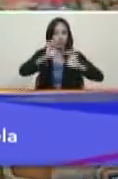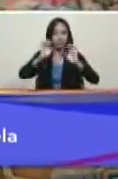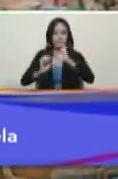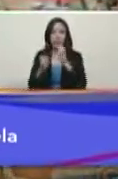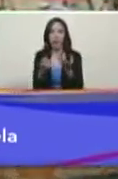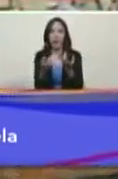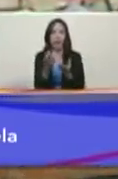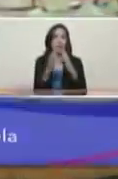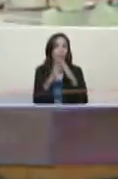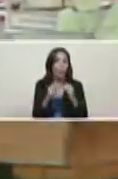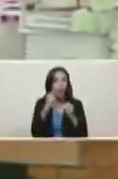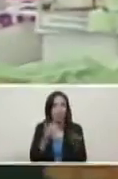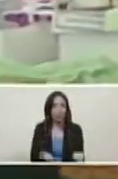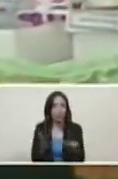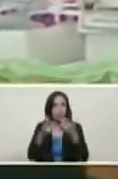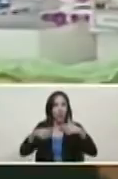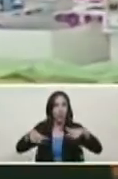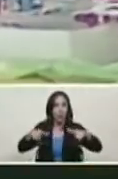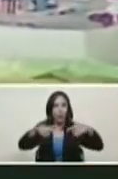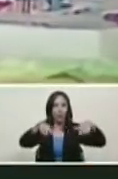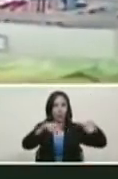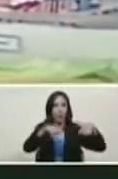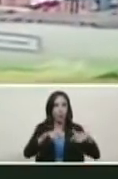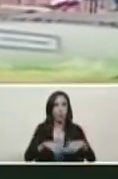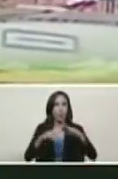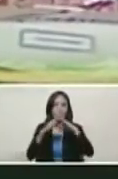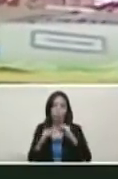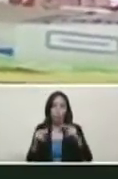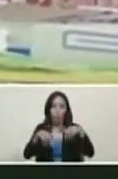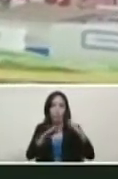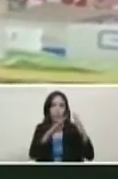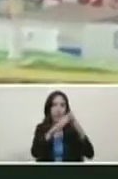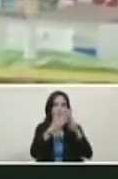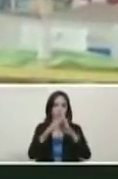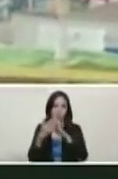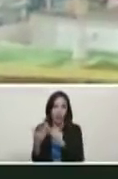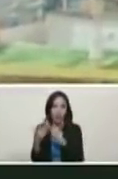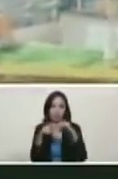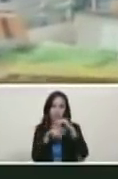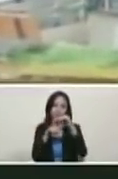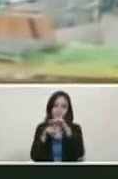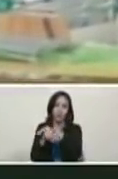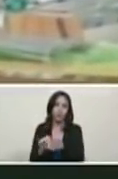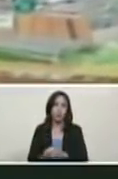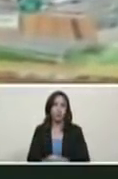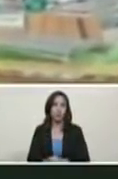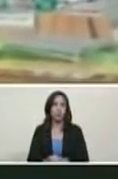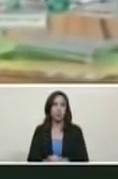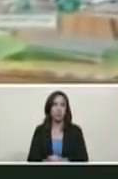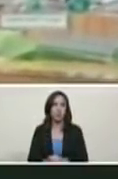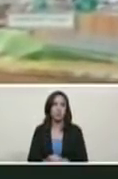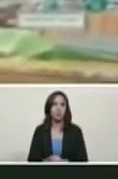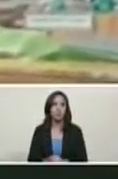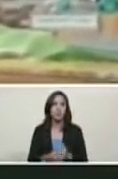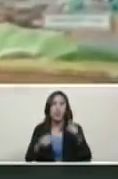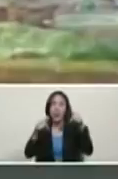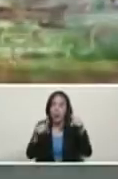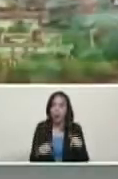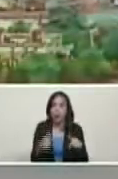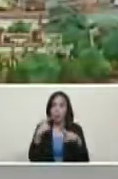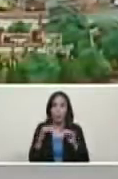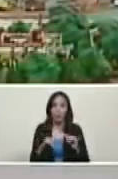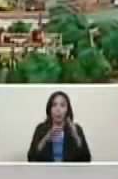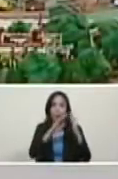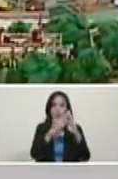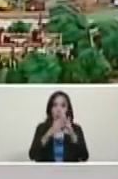inversión social que desde el punto de vista comunitario llega a cada uno de estos territorios. Hoy, cada una de esas